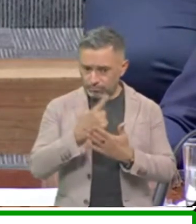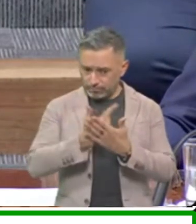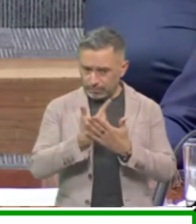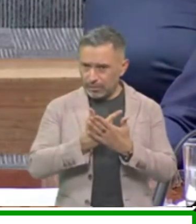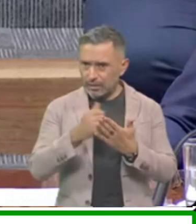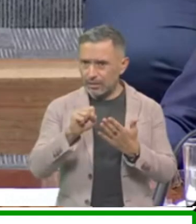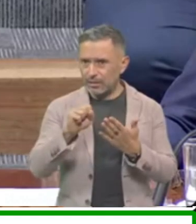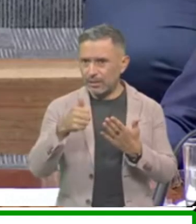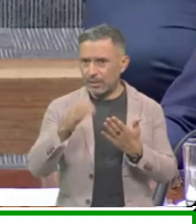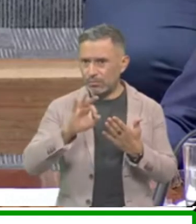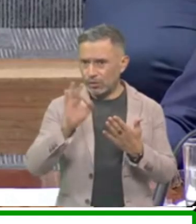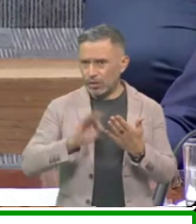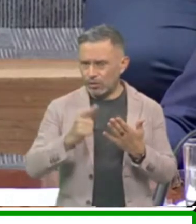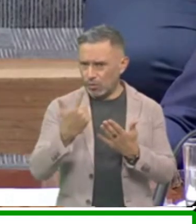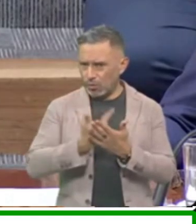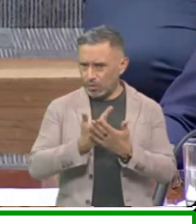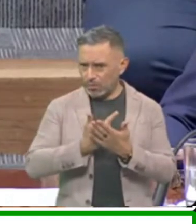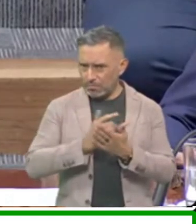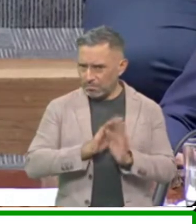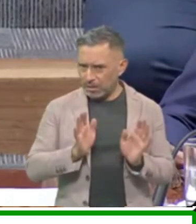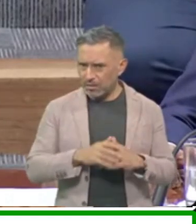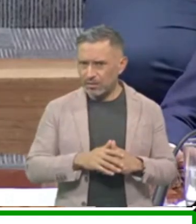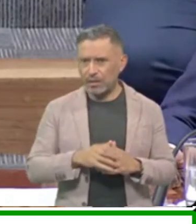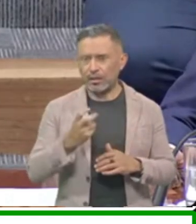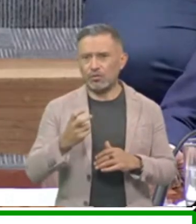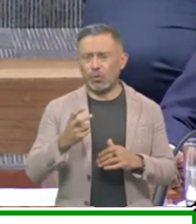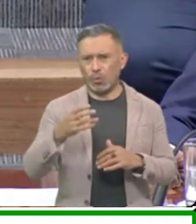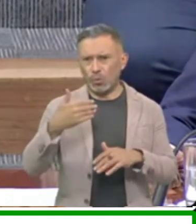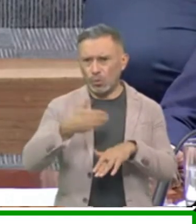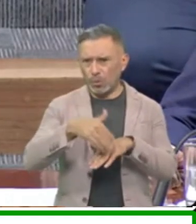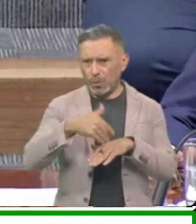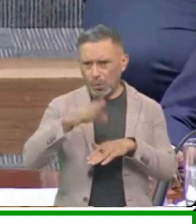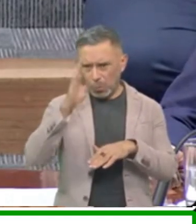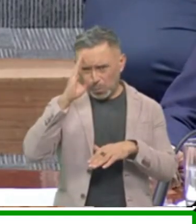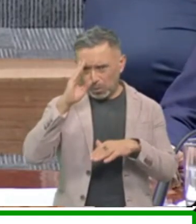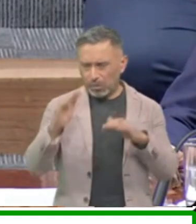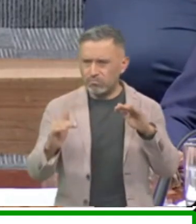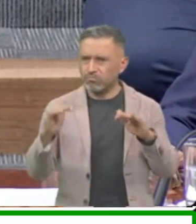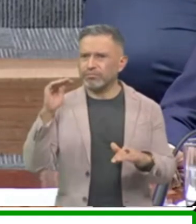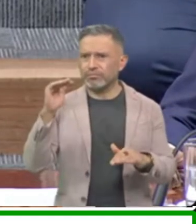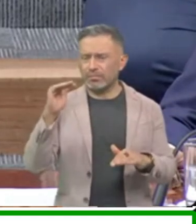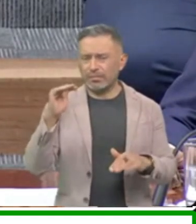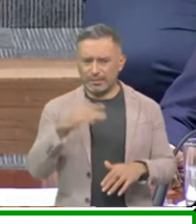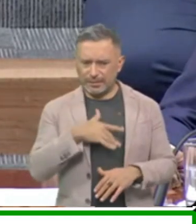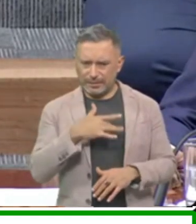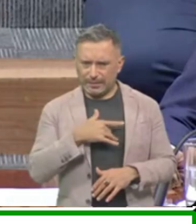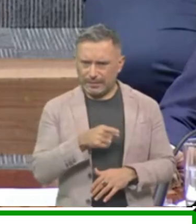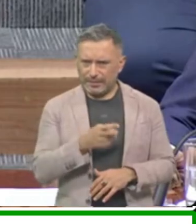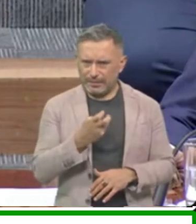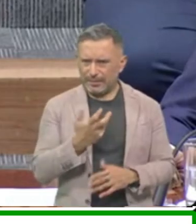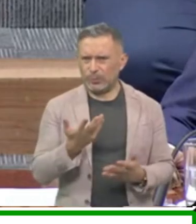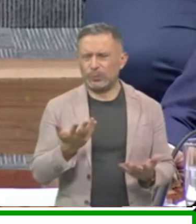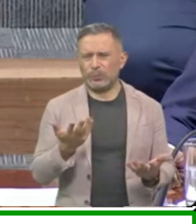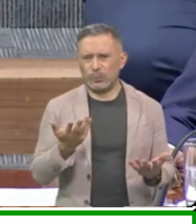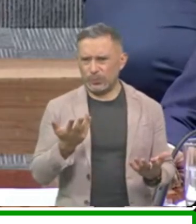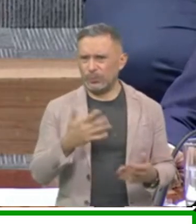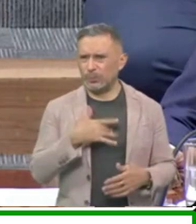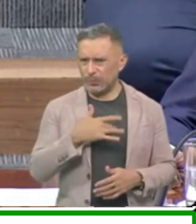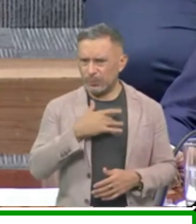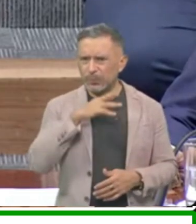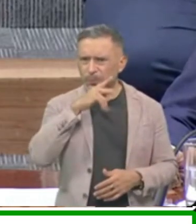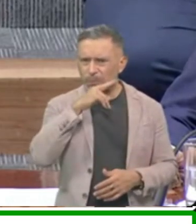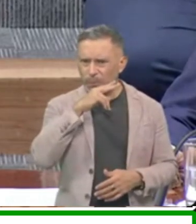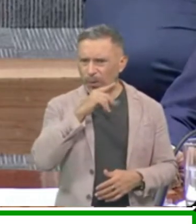66%. Hay una diferencia significativa que nos parece preocupante. Por supuesto,